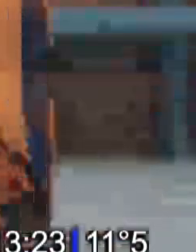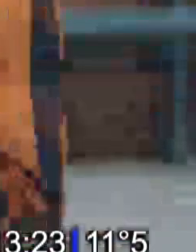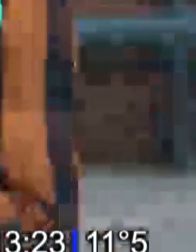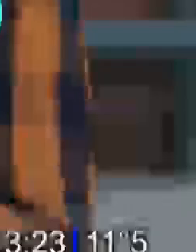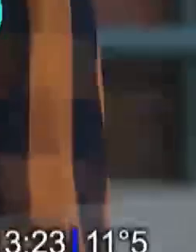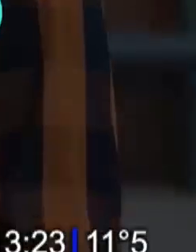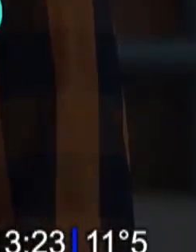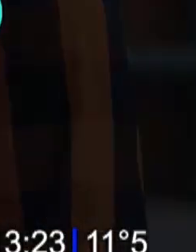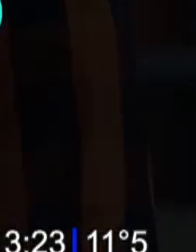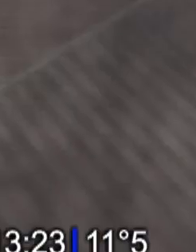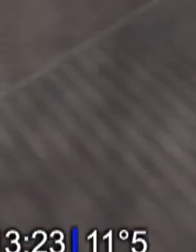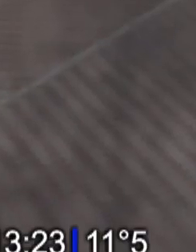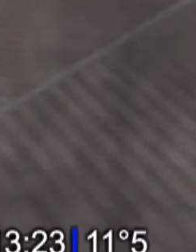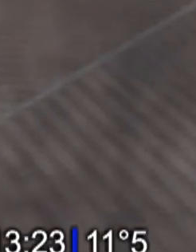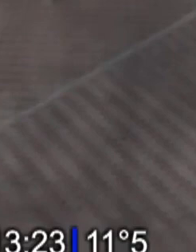el impulso hacia tus metas.